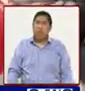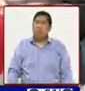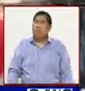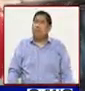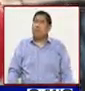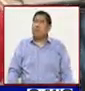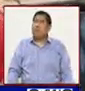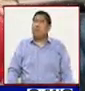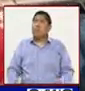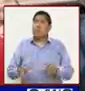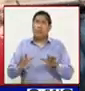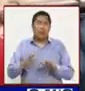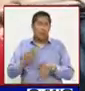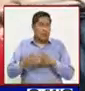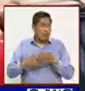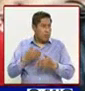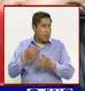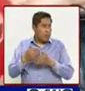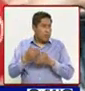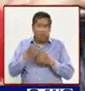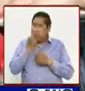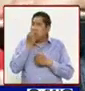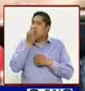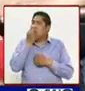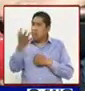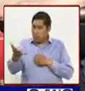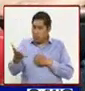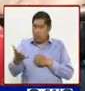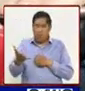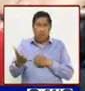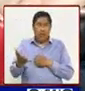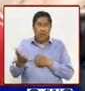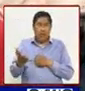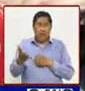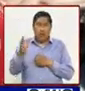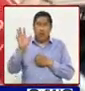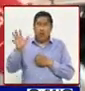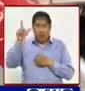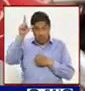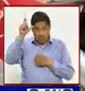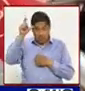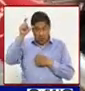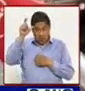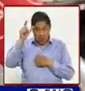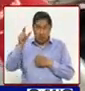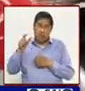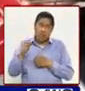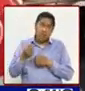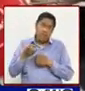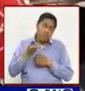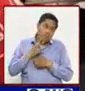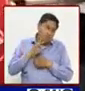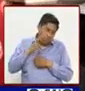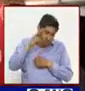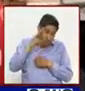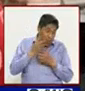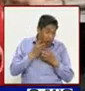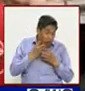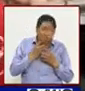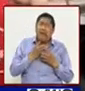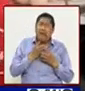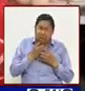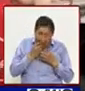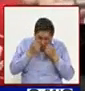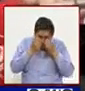Ella procede a confesarle de que quien habría sido su agresor es su padrastro, que ya le